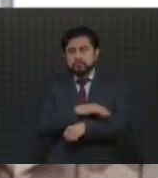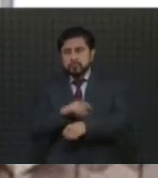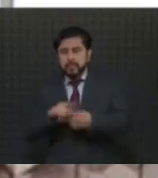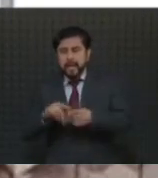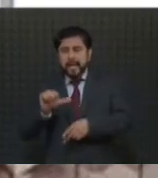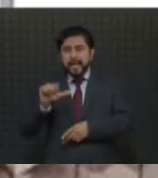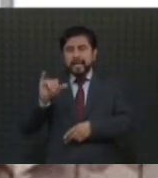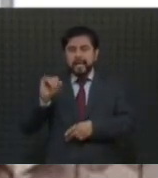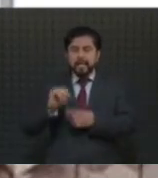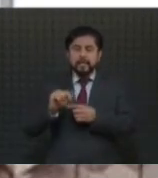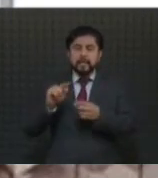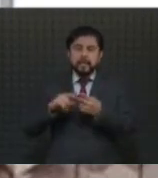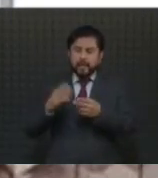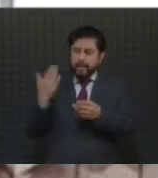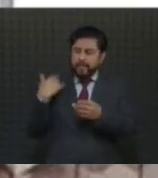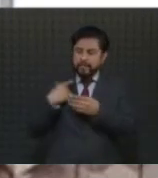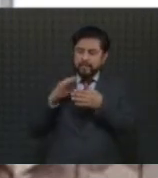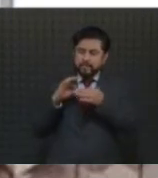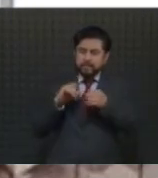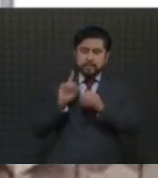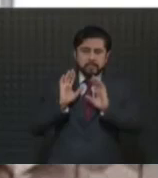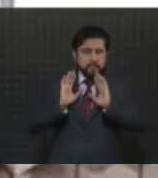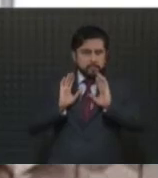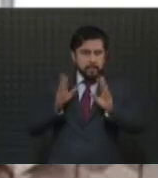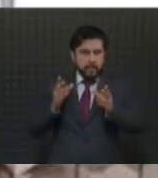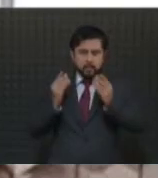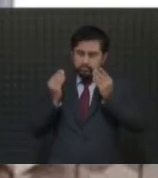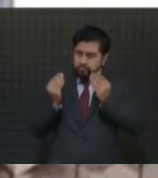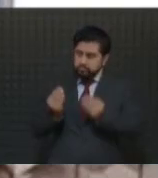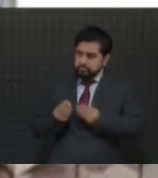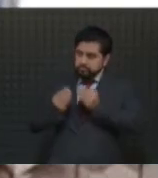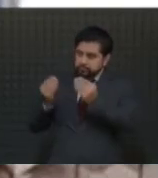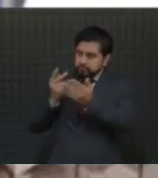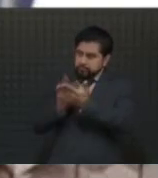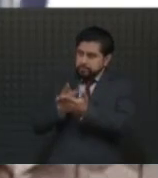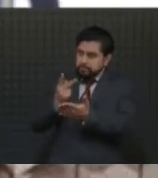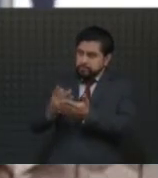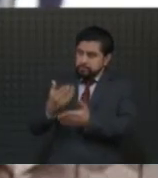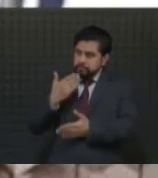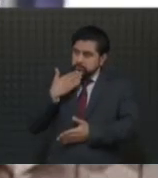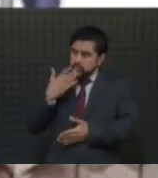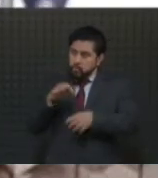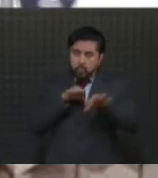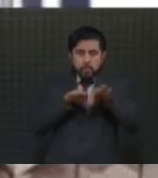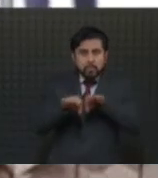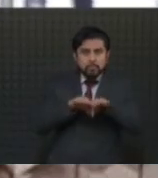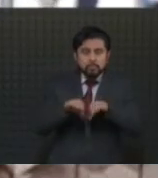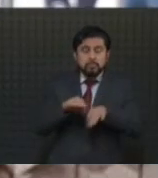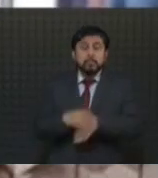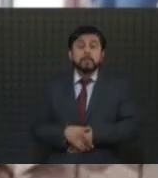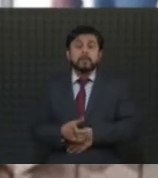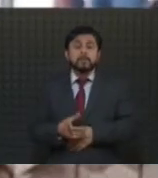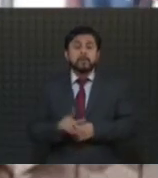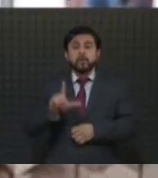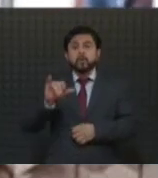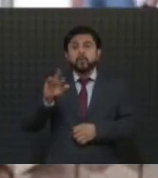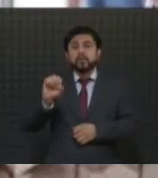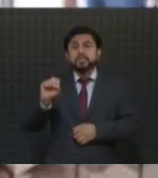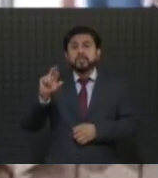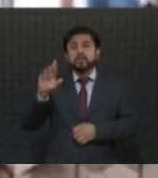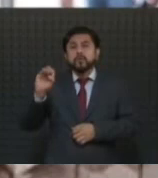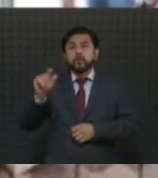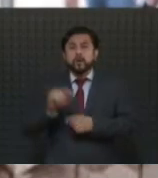mencionamos hace unos momentos y que ya recibieron esas menciones honoríficas, a la supervisión de Luis Roca y el equipo